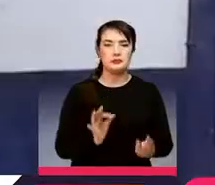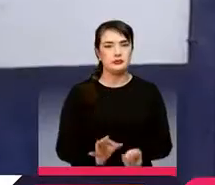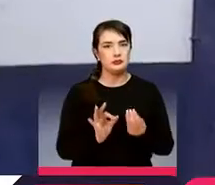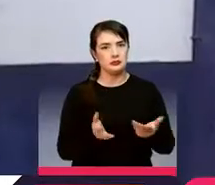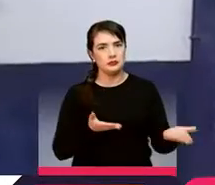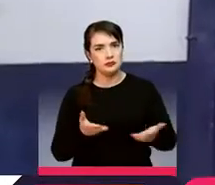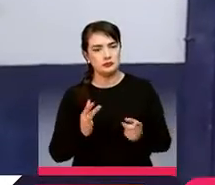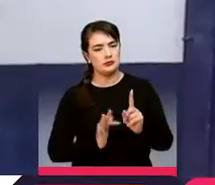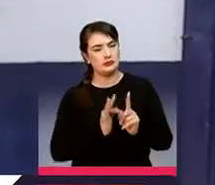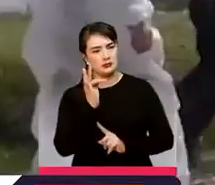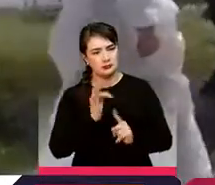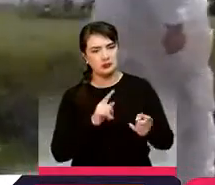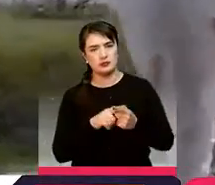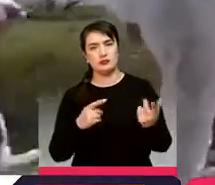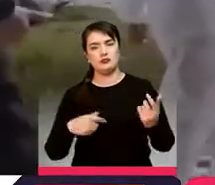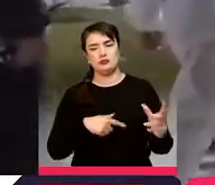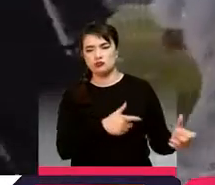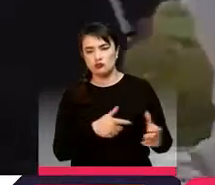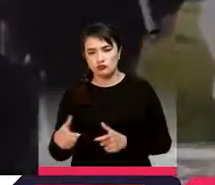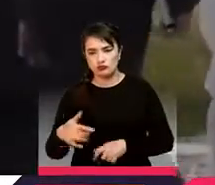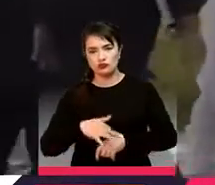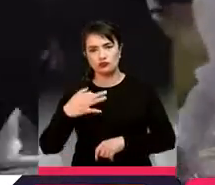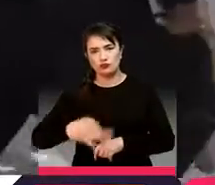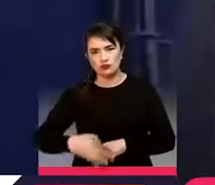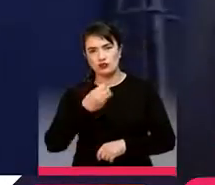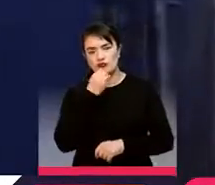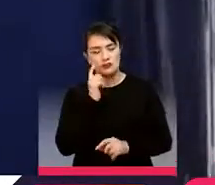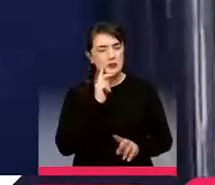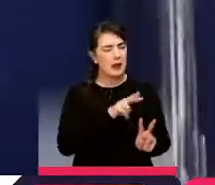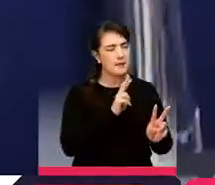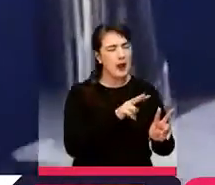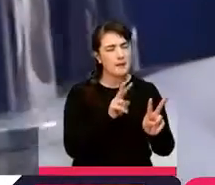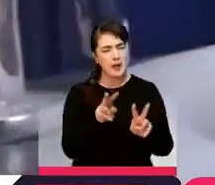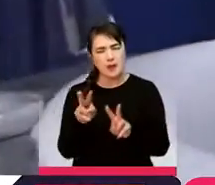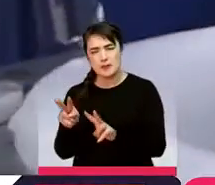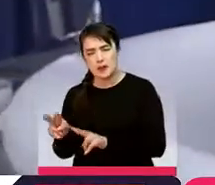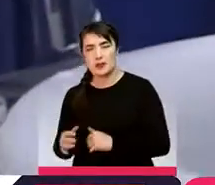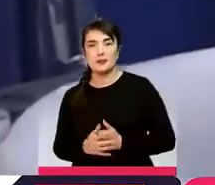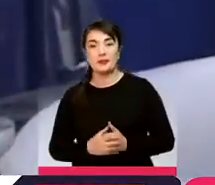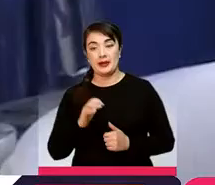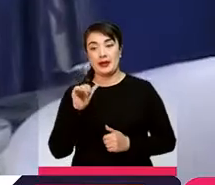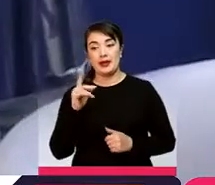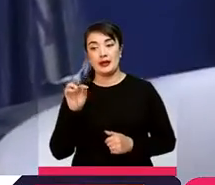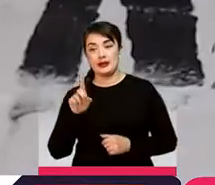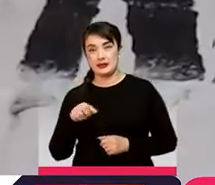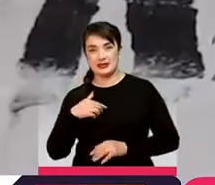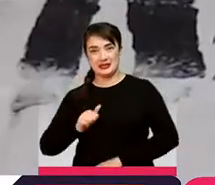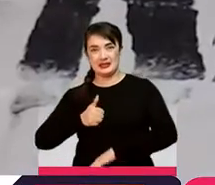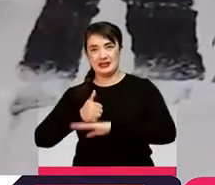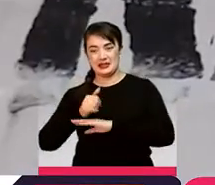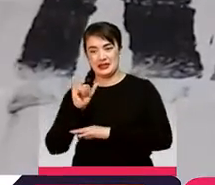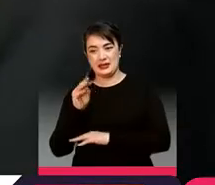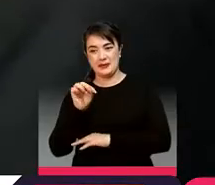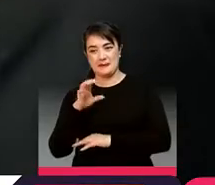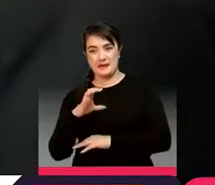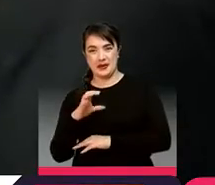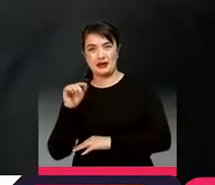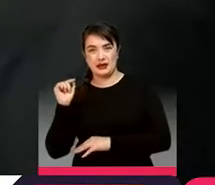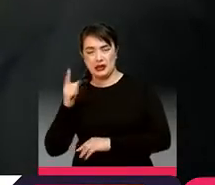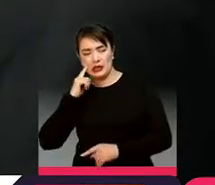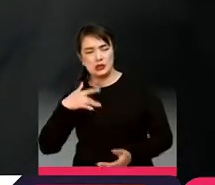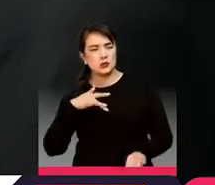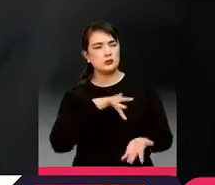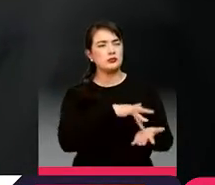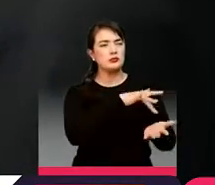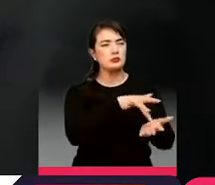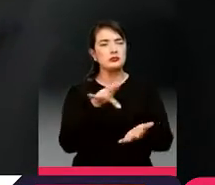temperatura traslado y tiempo de entrega de los alimentos hicieron parte de la revisión andrés díaz hernández director de la unidad de servicios penitenciarios y carcelarios usted